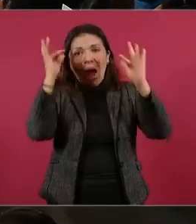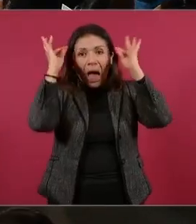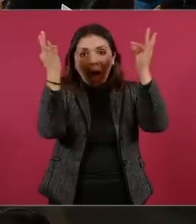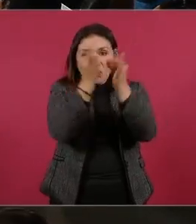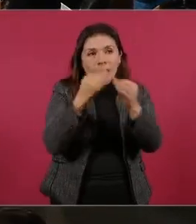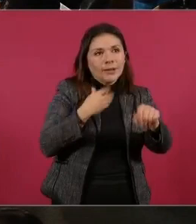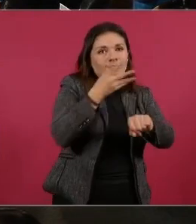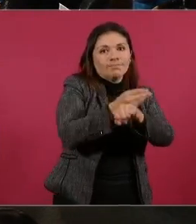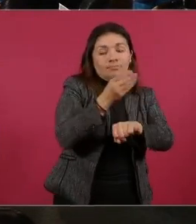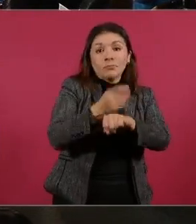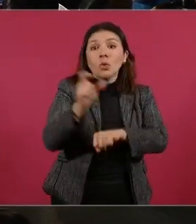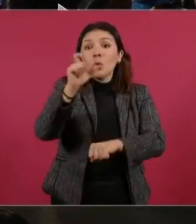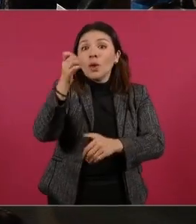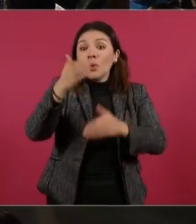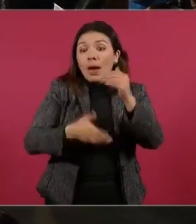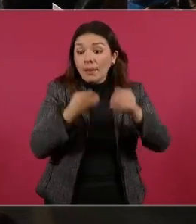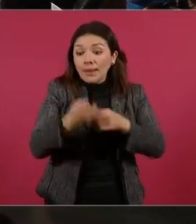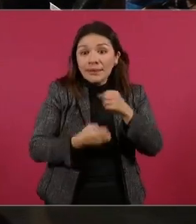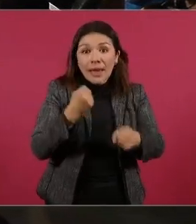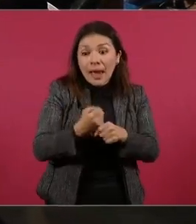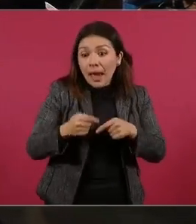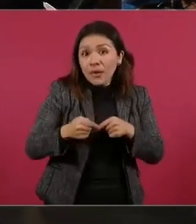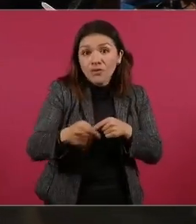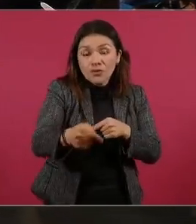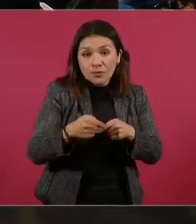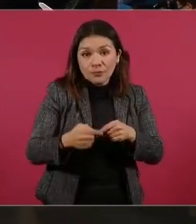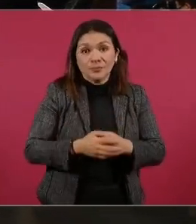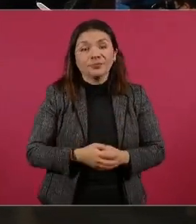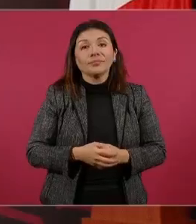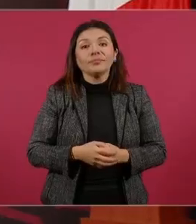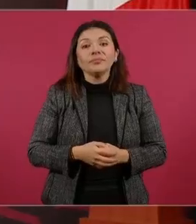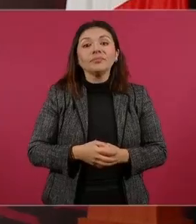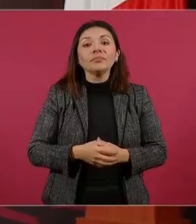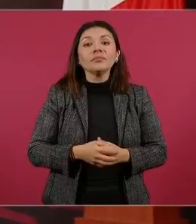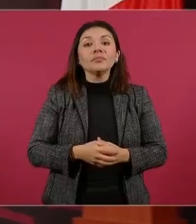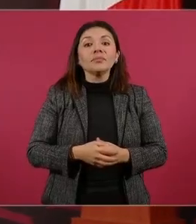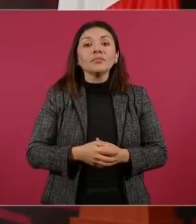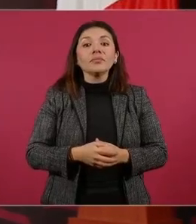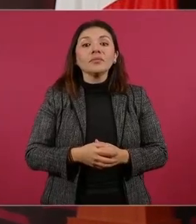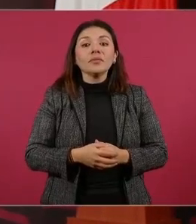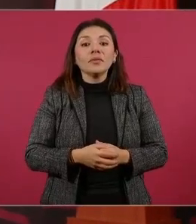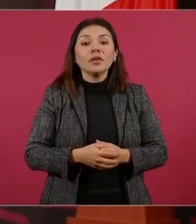a terminar este año y ellos van a